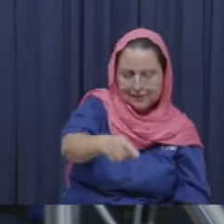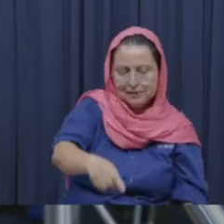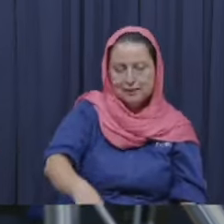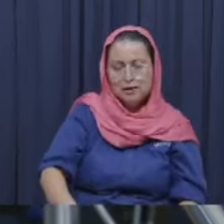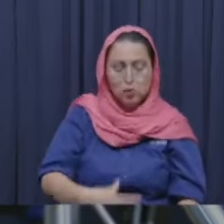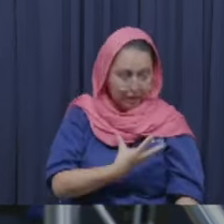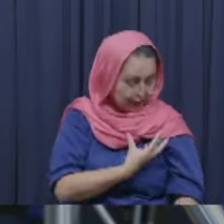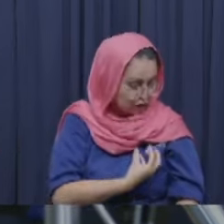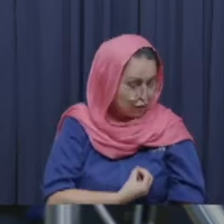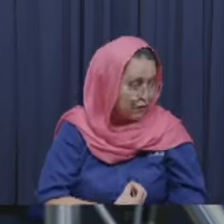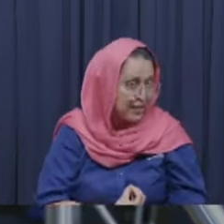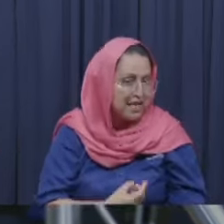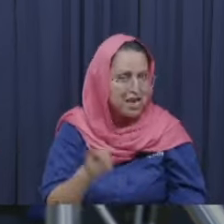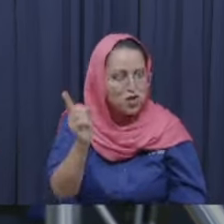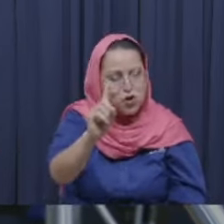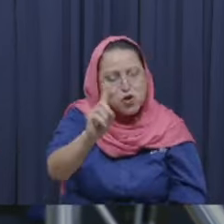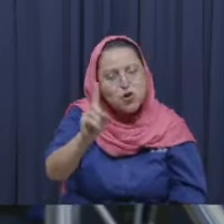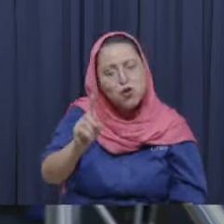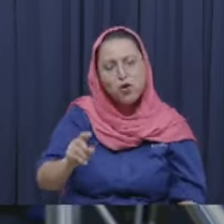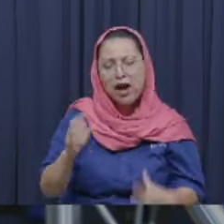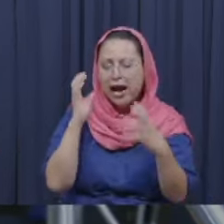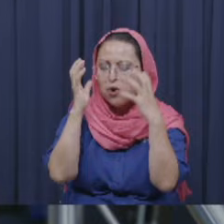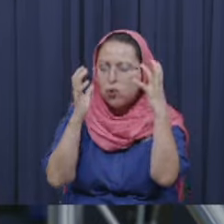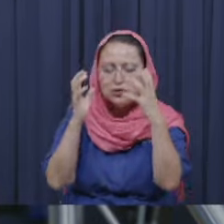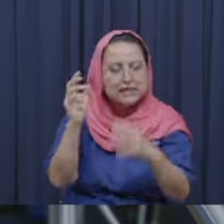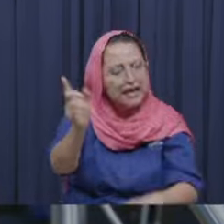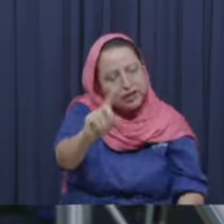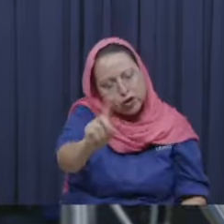Eso es lo que Dios quiere hacer por usted.